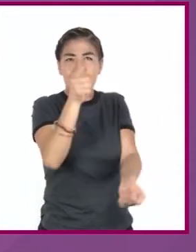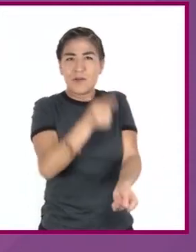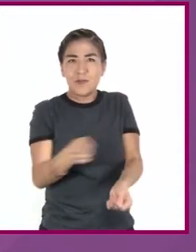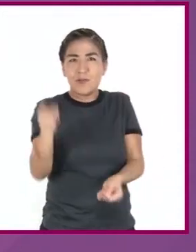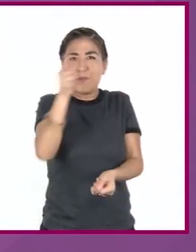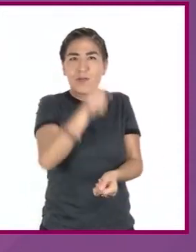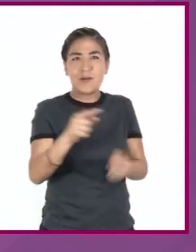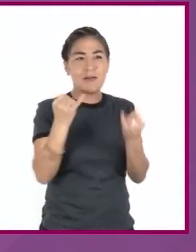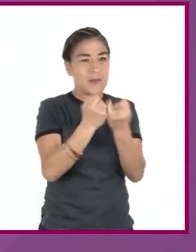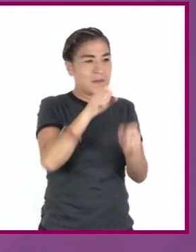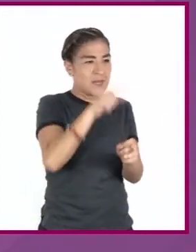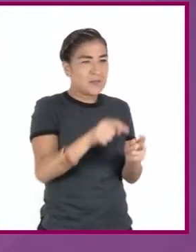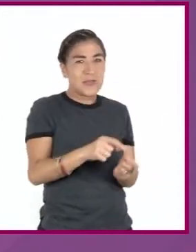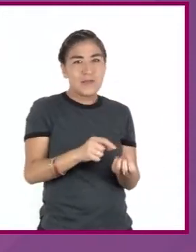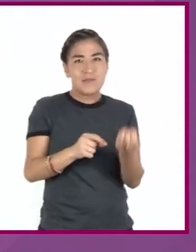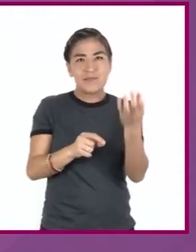eléctricas?